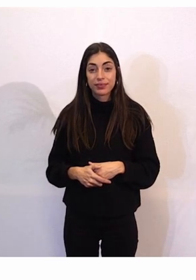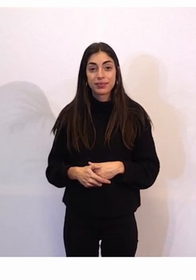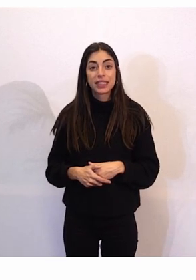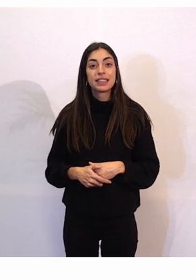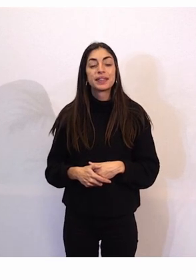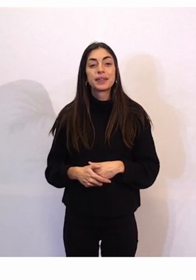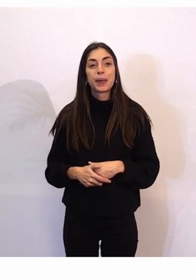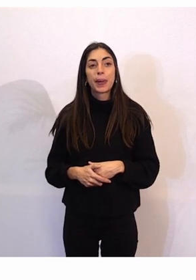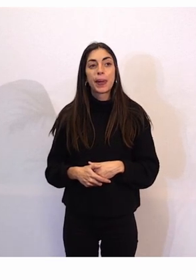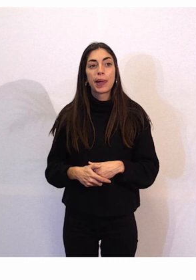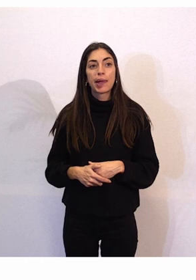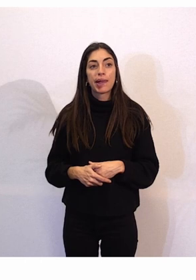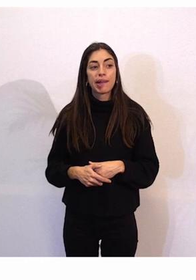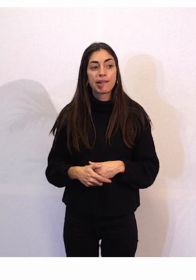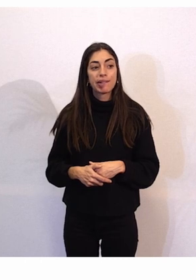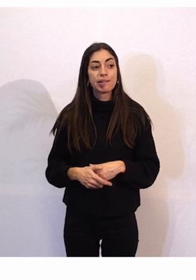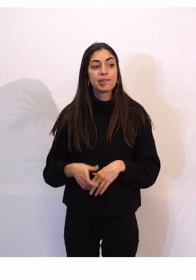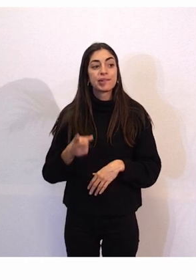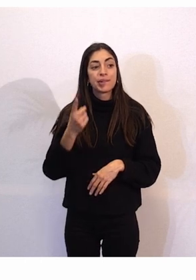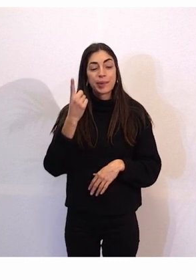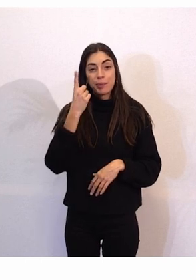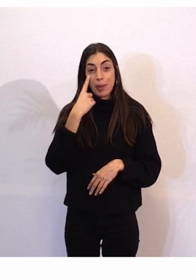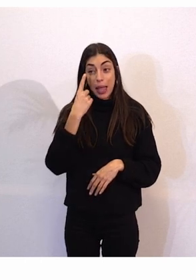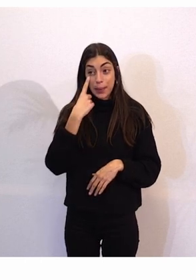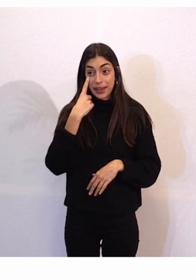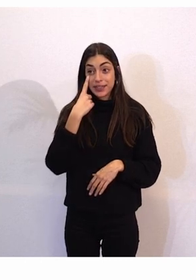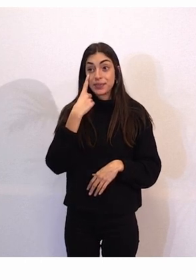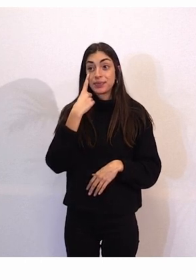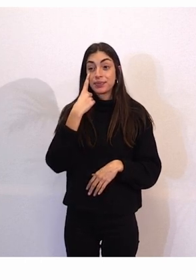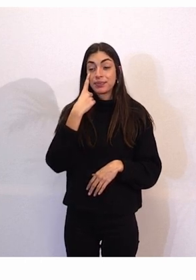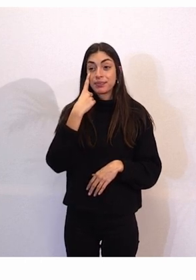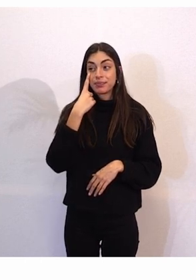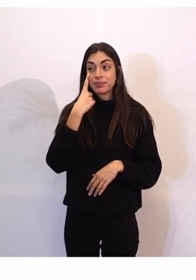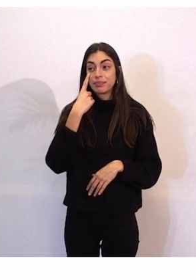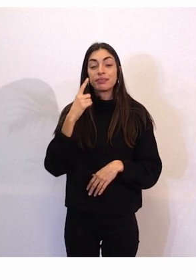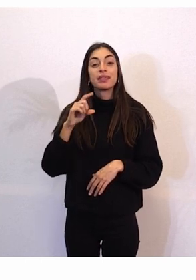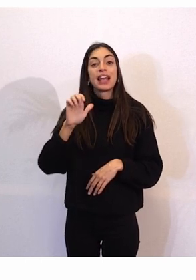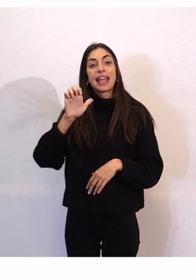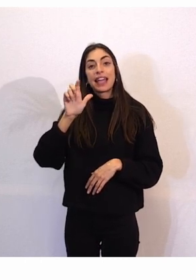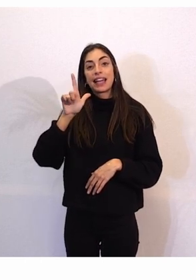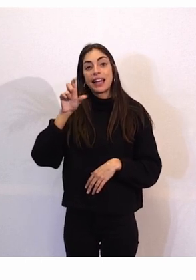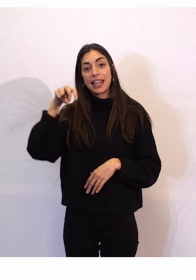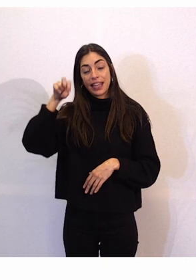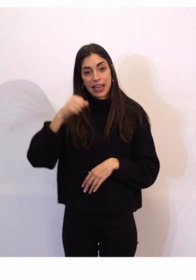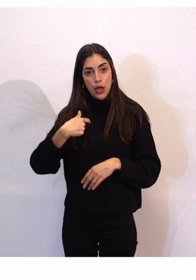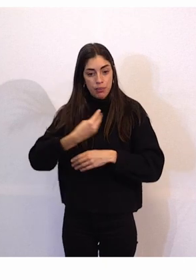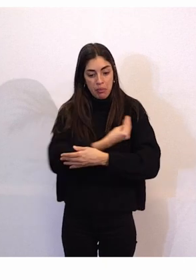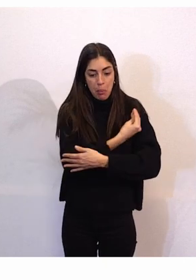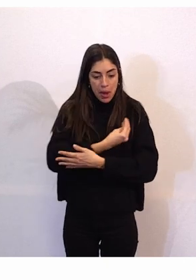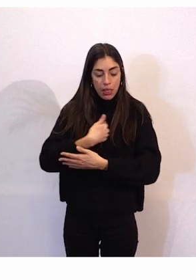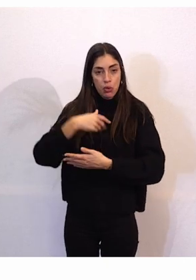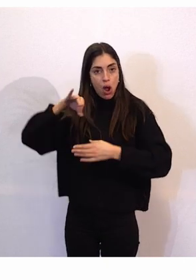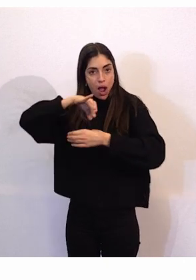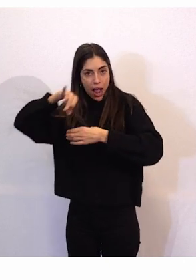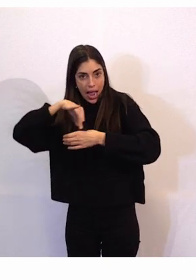A ver, la primera reacción de Elena... Ya tenía yo en brazos, me estaba tomando un café, era muy